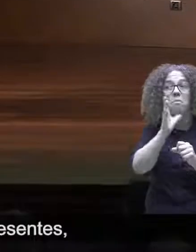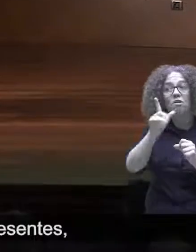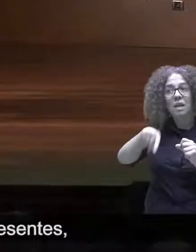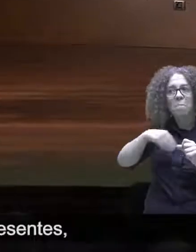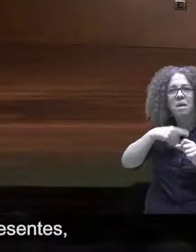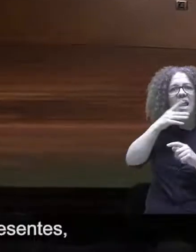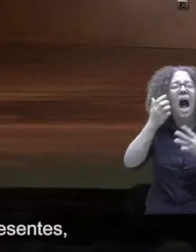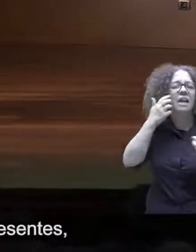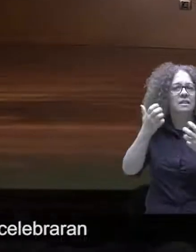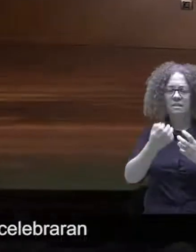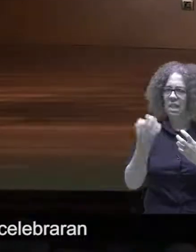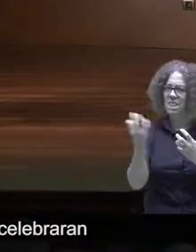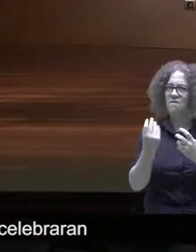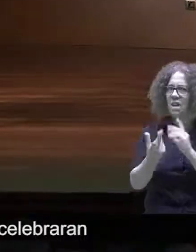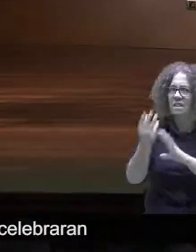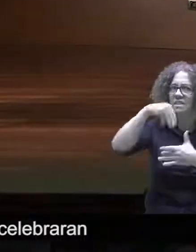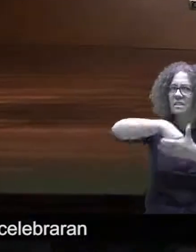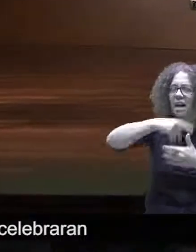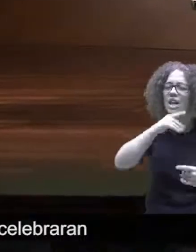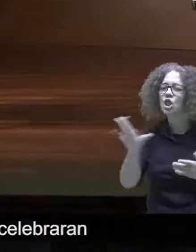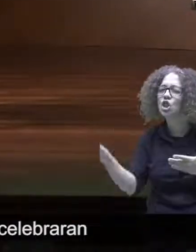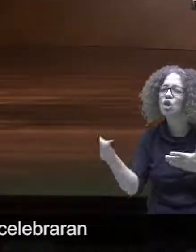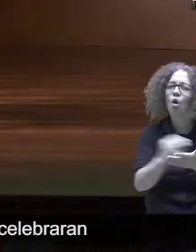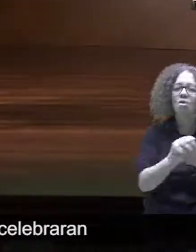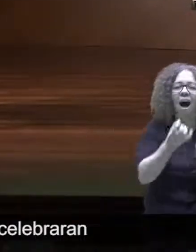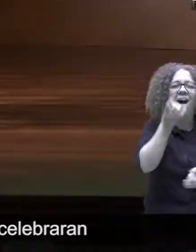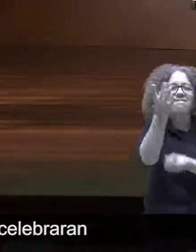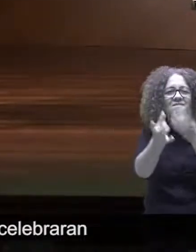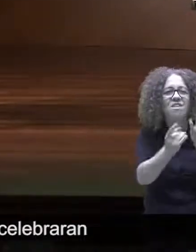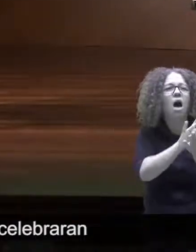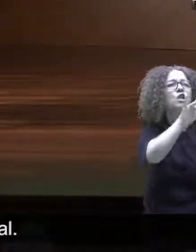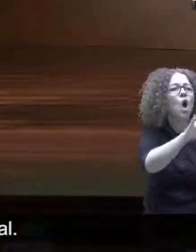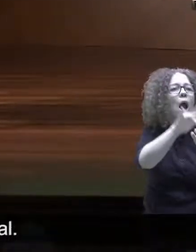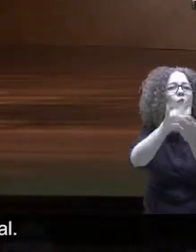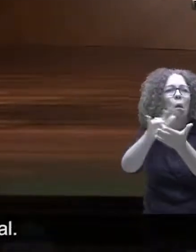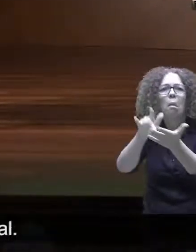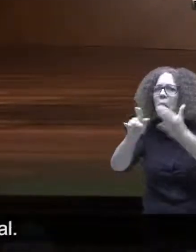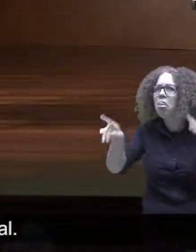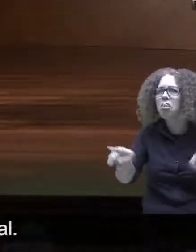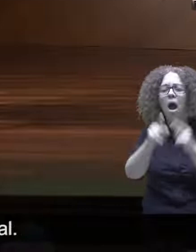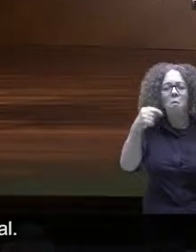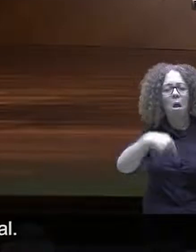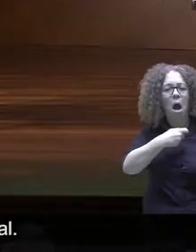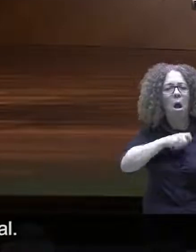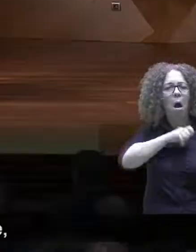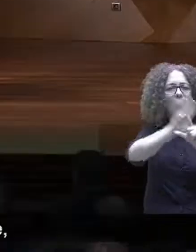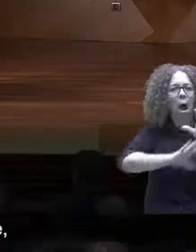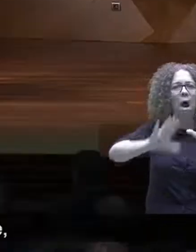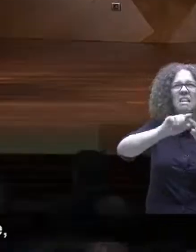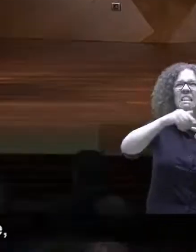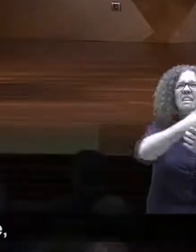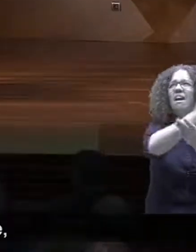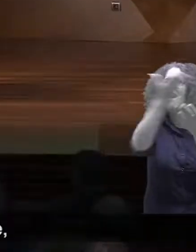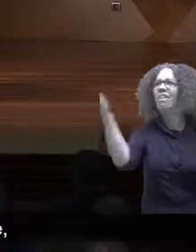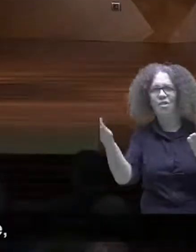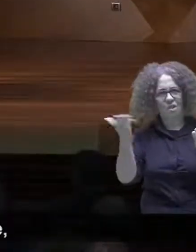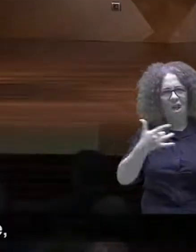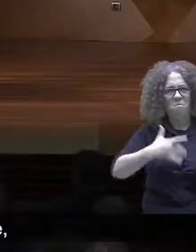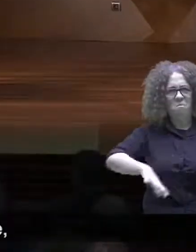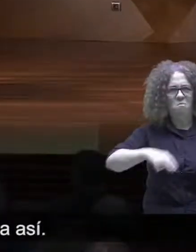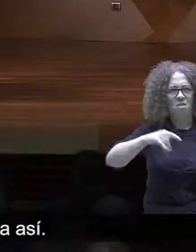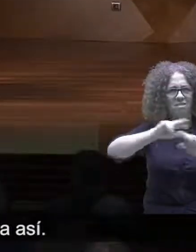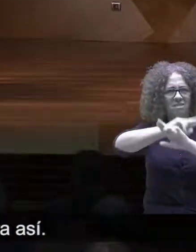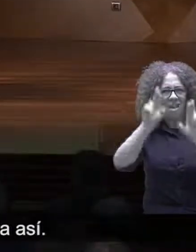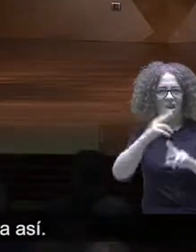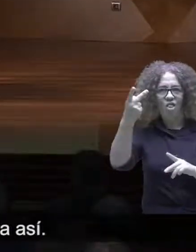también necesitaban estar presentes en todas aquellas actividades culturales que se celebraran tanto a nivel nacional como internacional. Y por tanto la Bienal